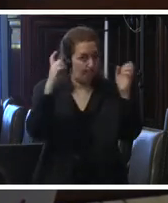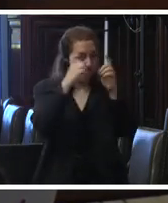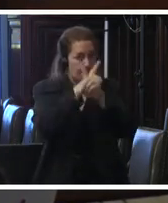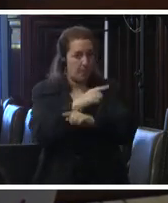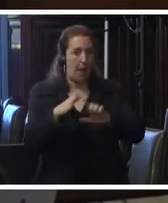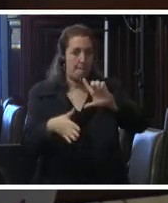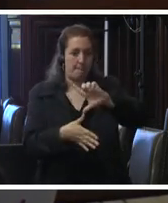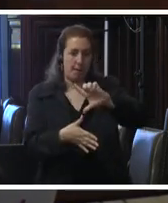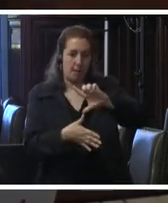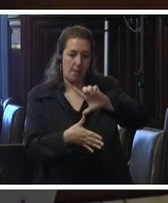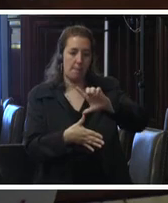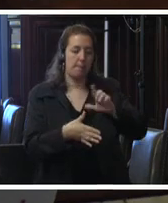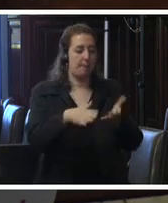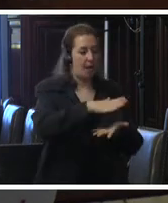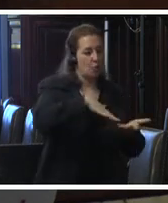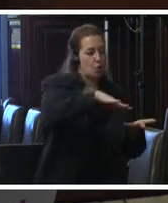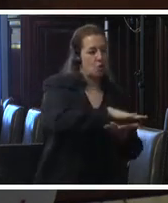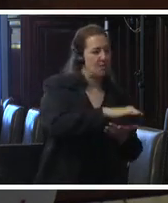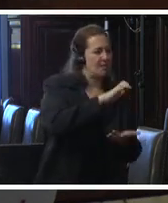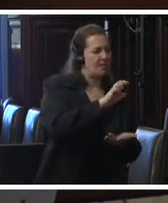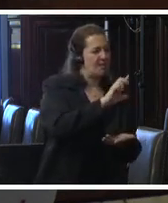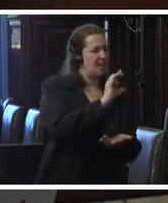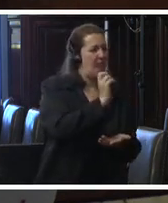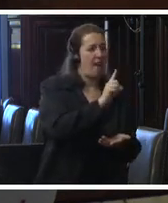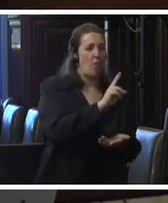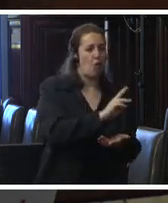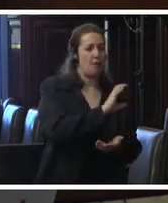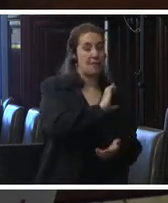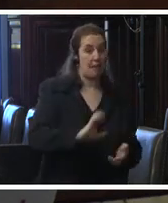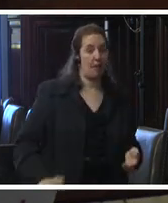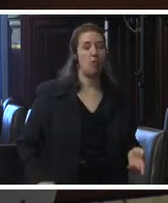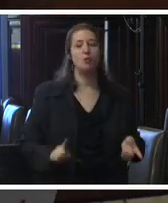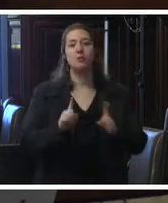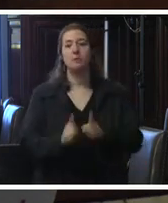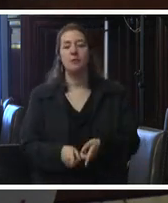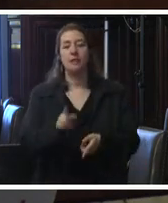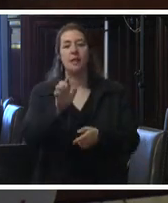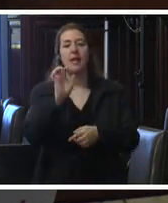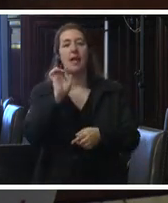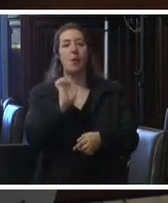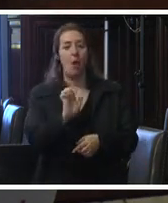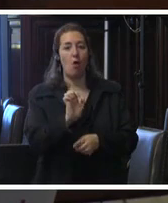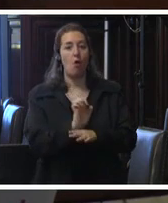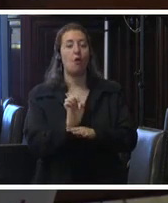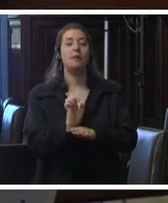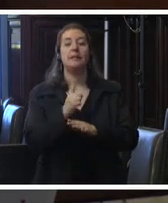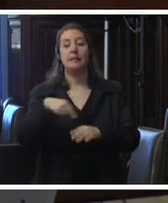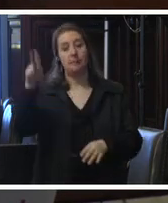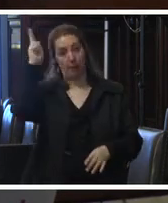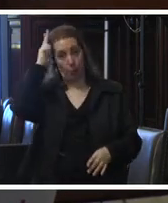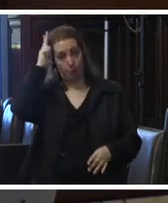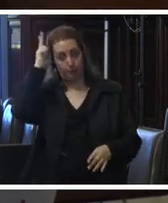Estamos presentando los casos de El Salvador, estamos presentando los casos de Ecuador y los casos de Perú en